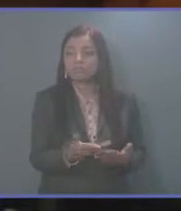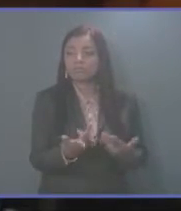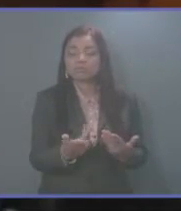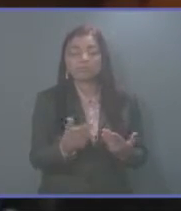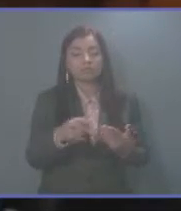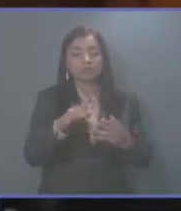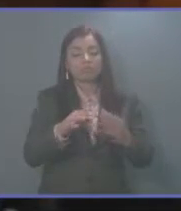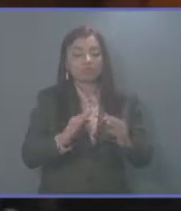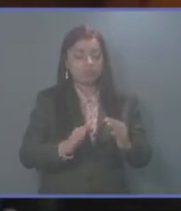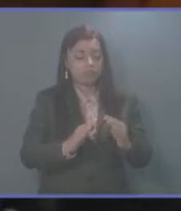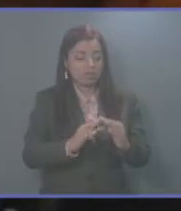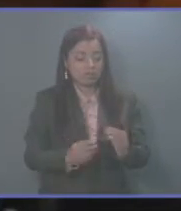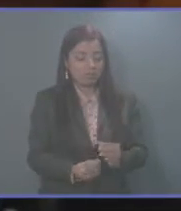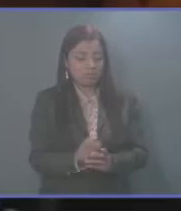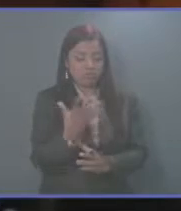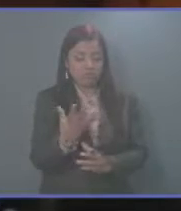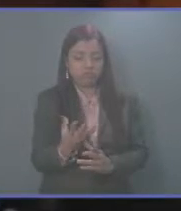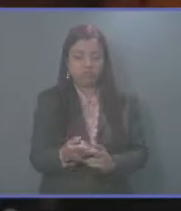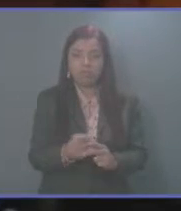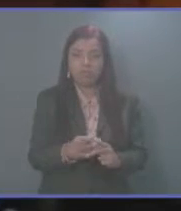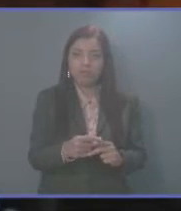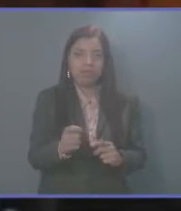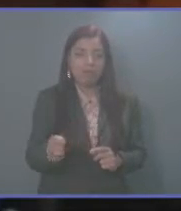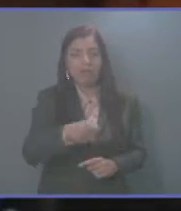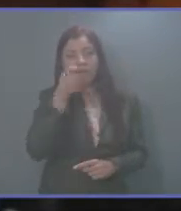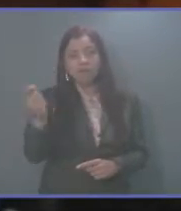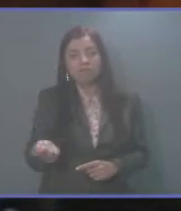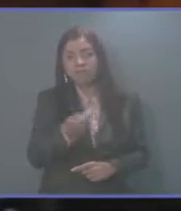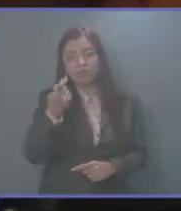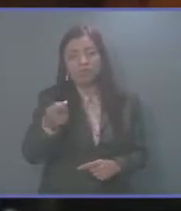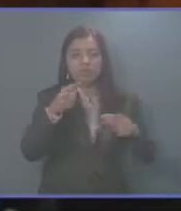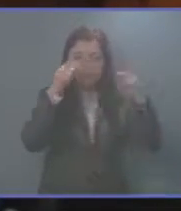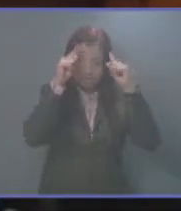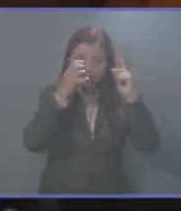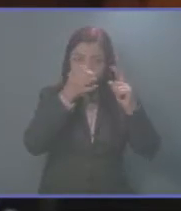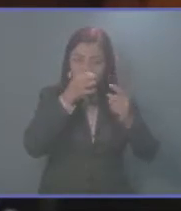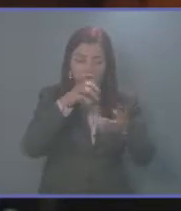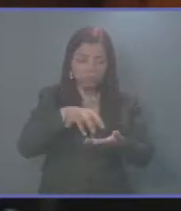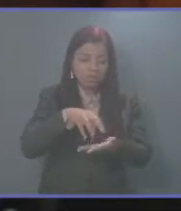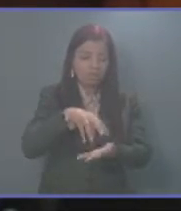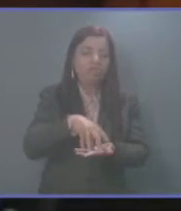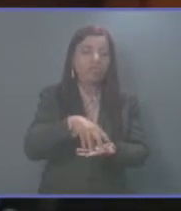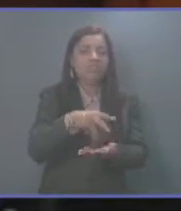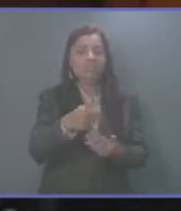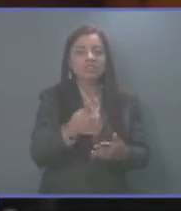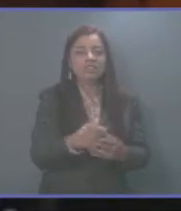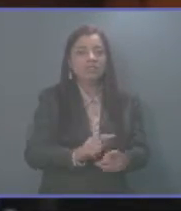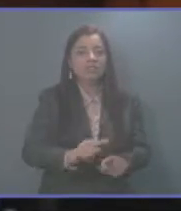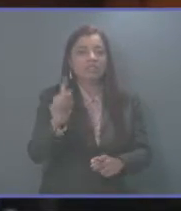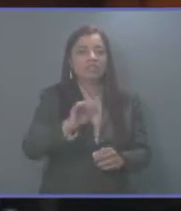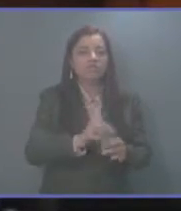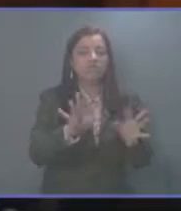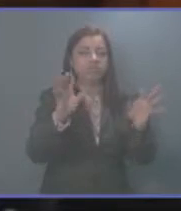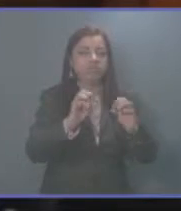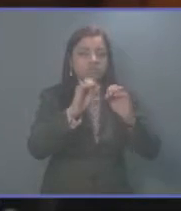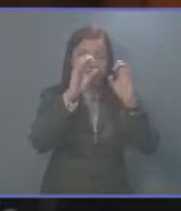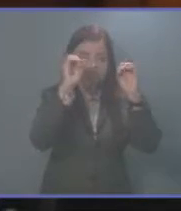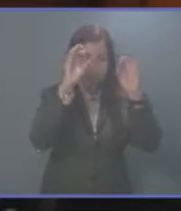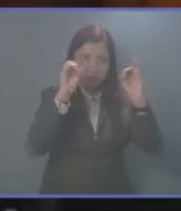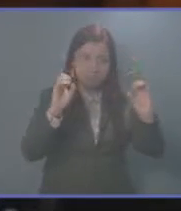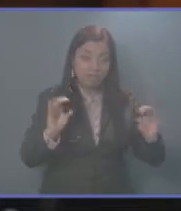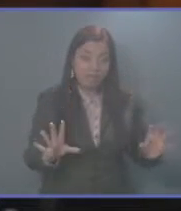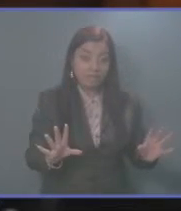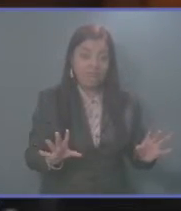como volcancillos, mosaicos, pistolitas, toritos, castillos y todo lo concerniente a luces navideñas